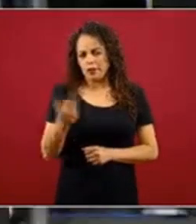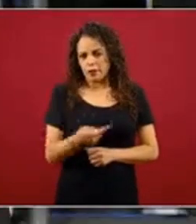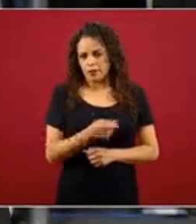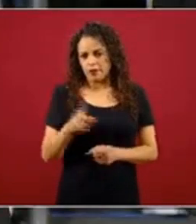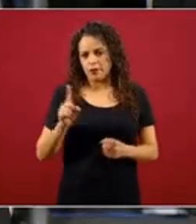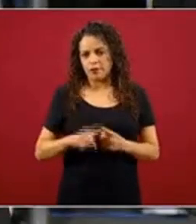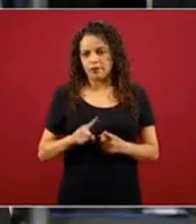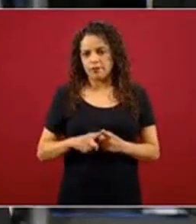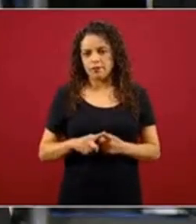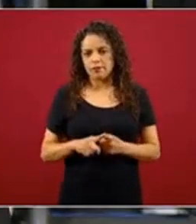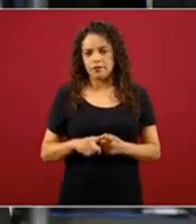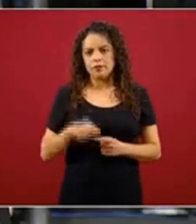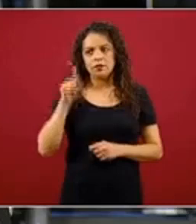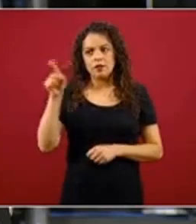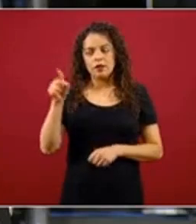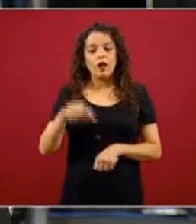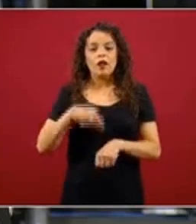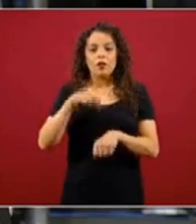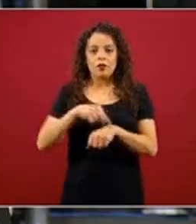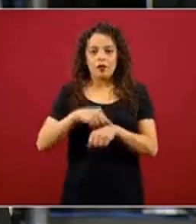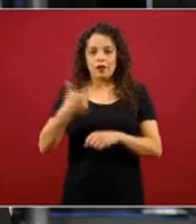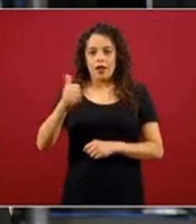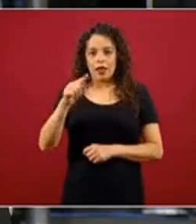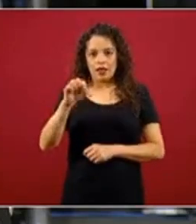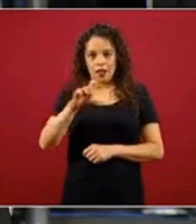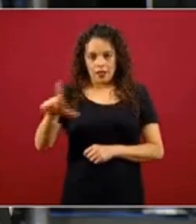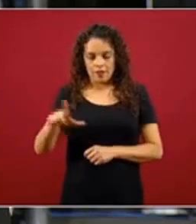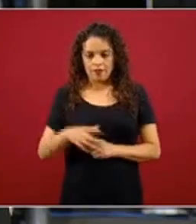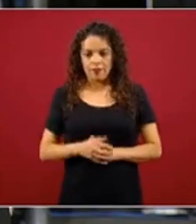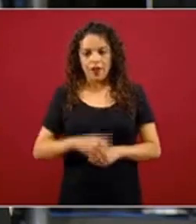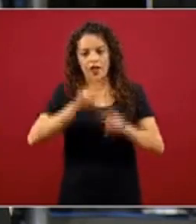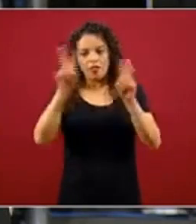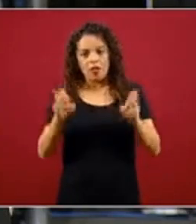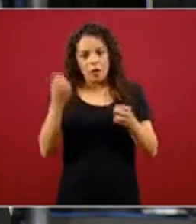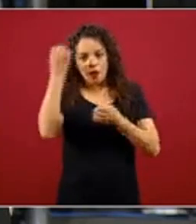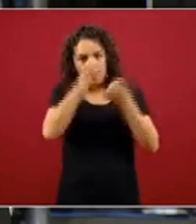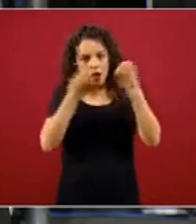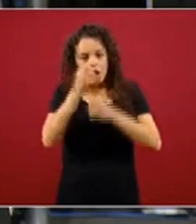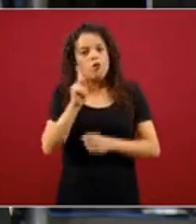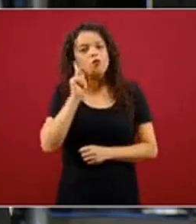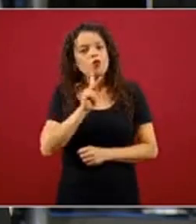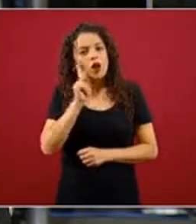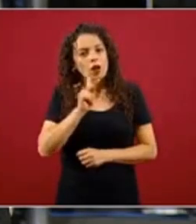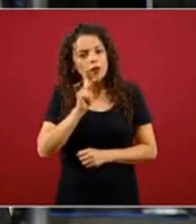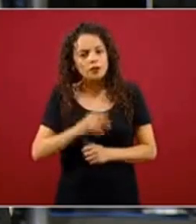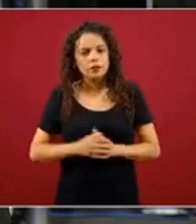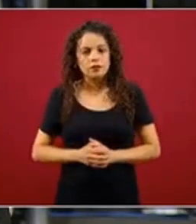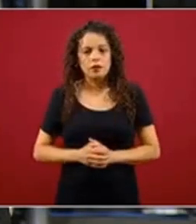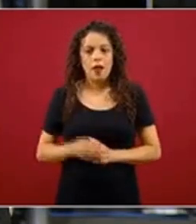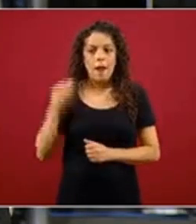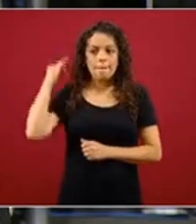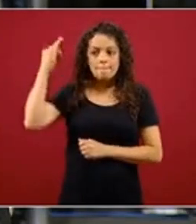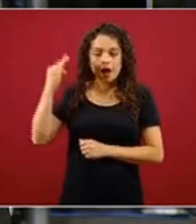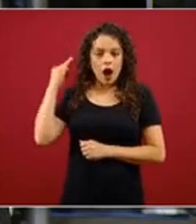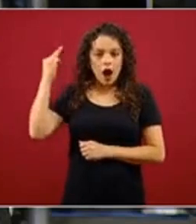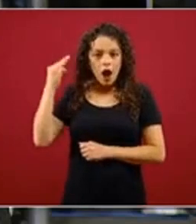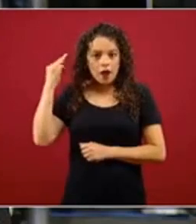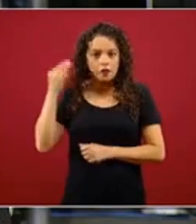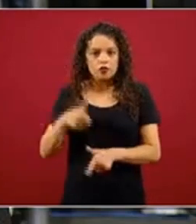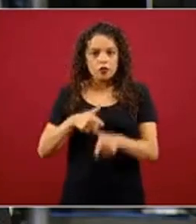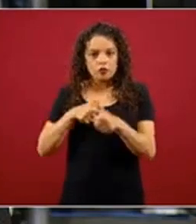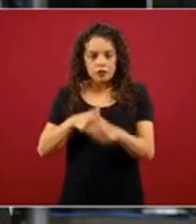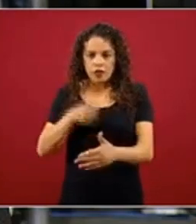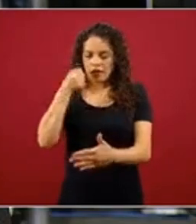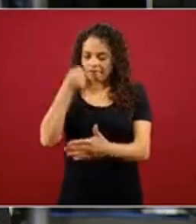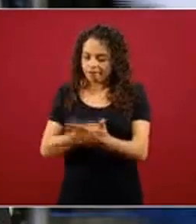para el doctor Gatell. Pruebas. Desde marzo está la insistencia de un